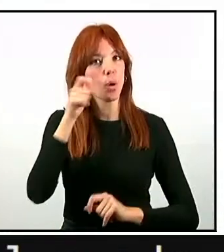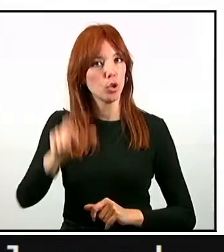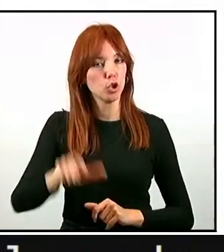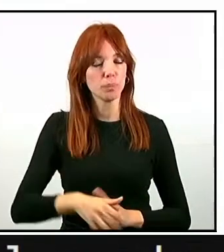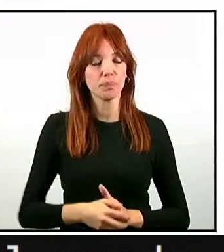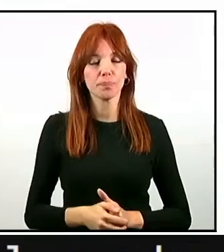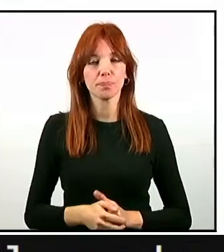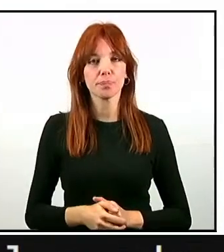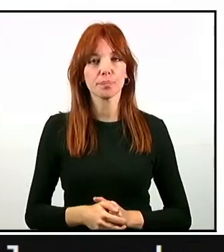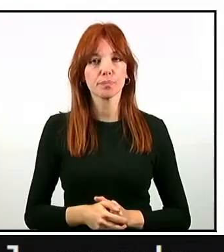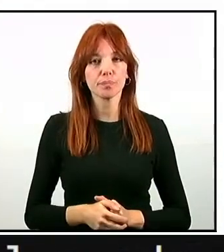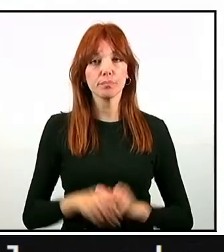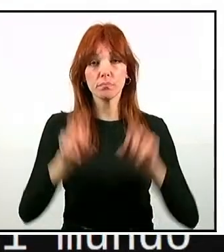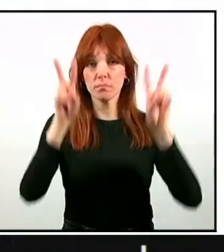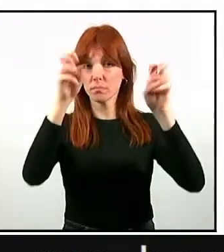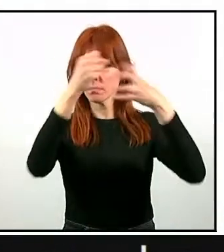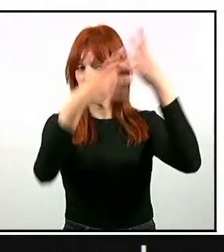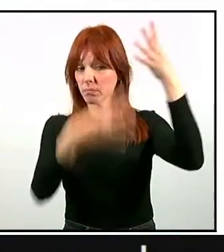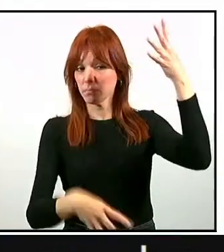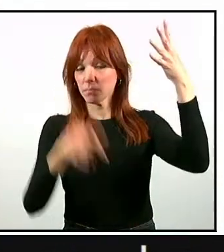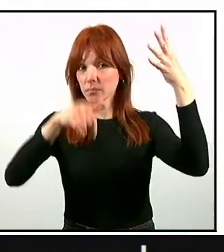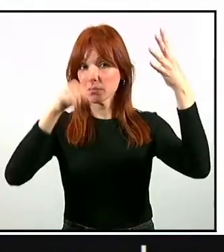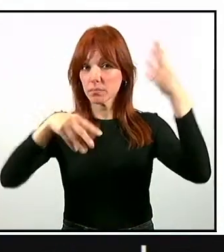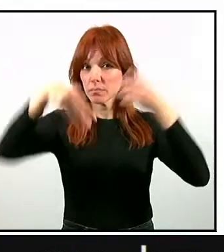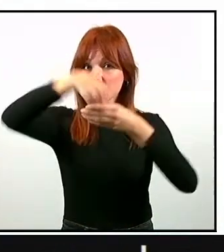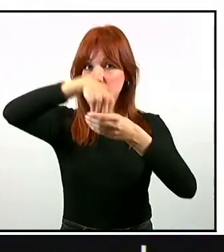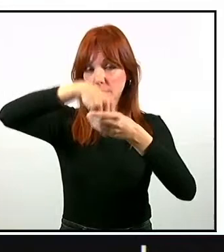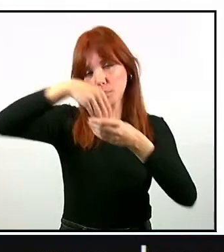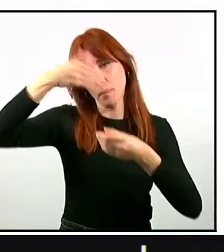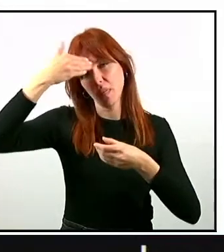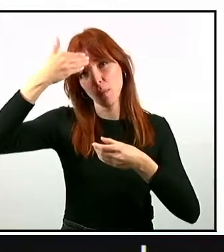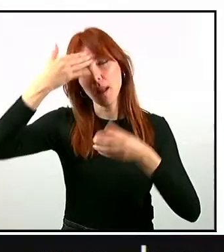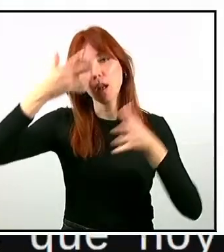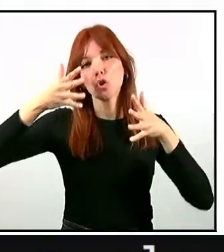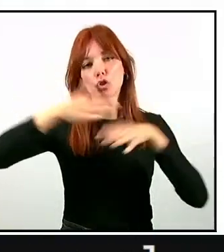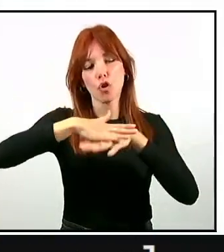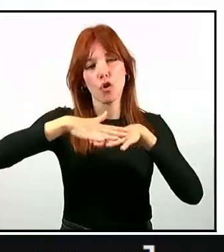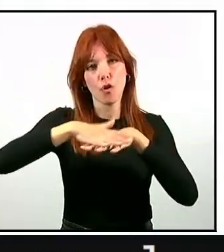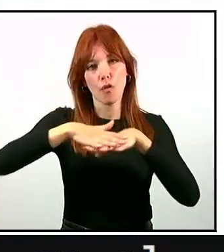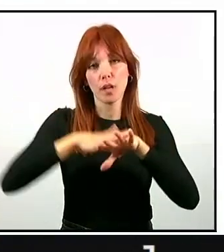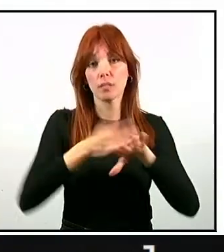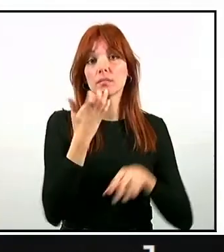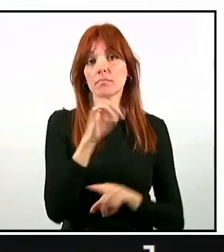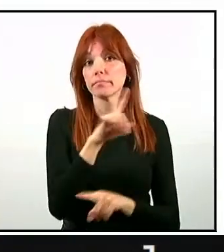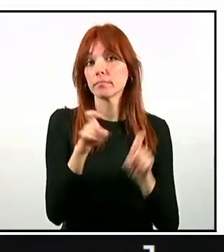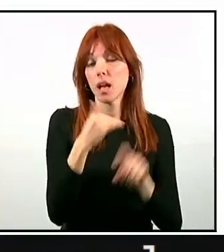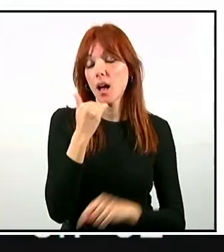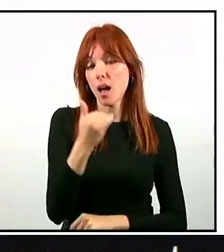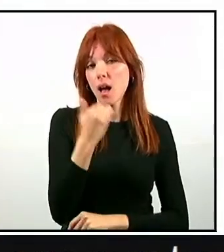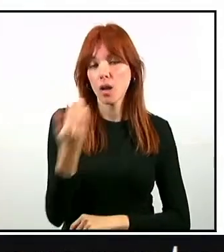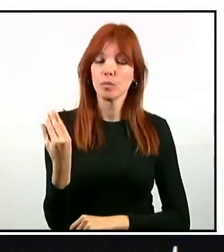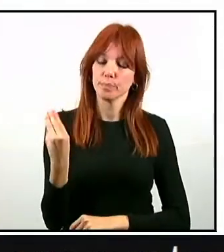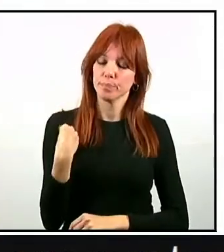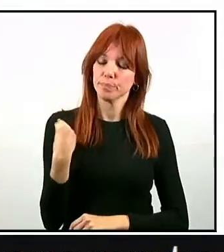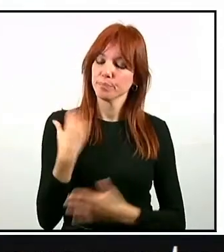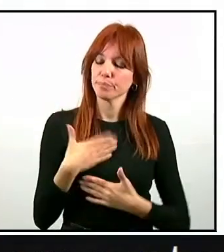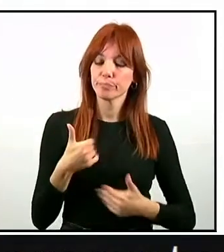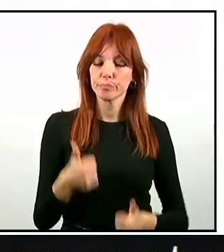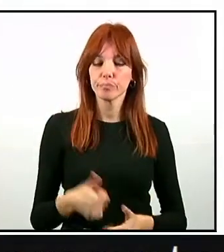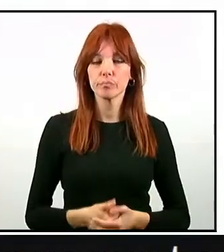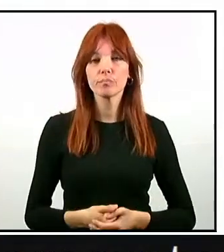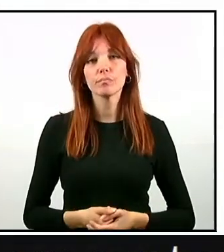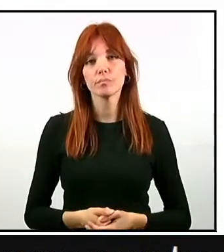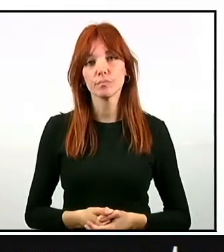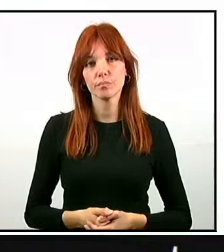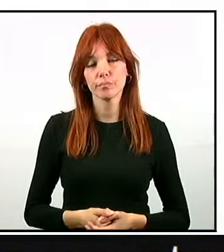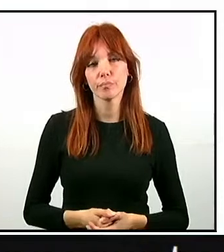estos son los asuntos que hoy hemos tratado, los asuntos principales en el Consejo de Gobierno. Si tenéis alguna pregunta, me pongo a vuestra disposición.